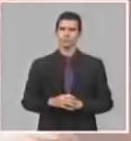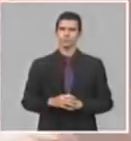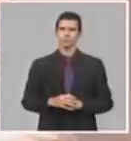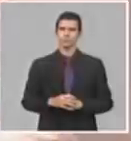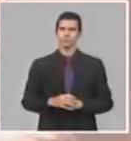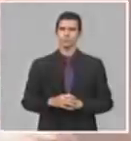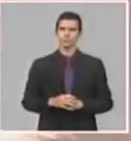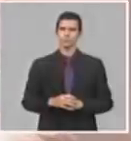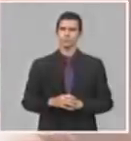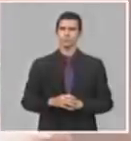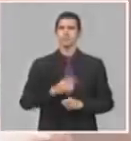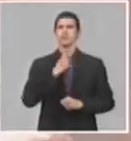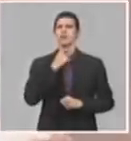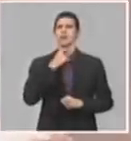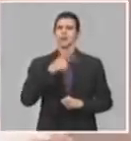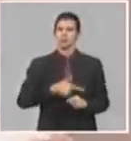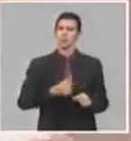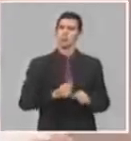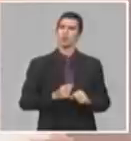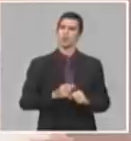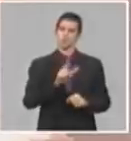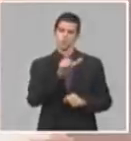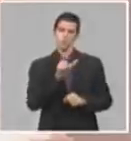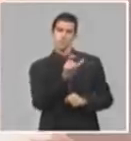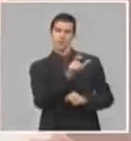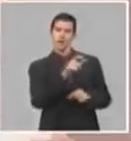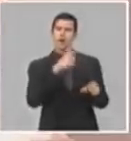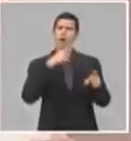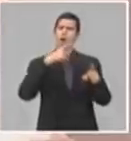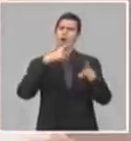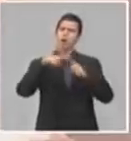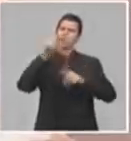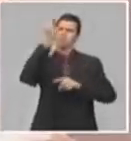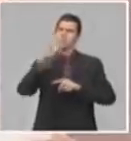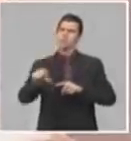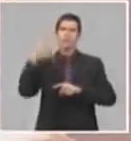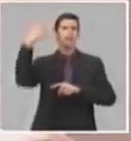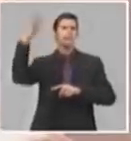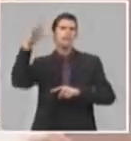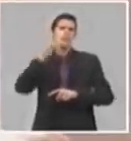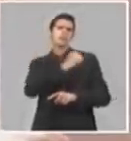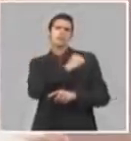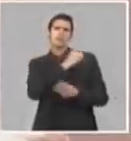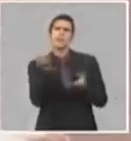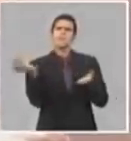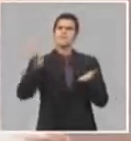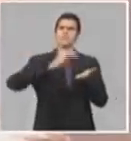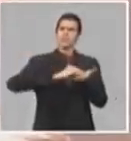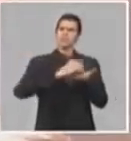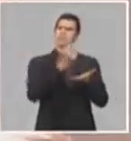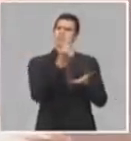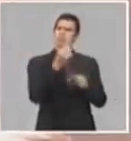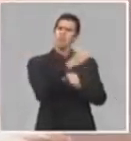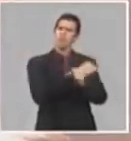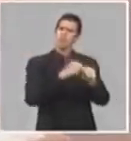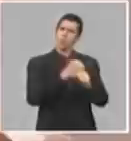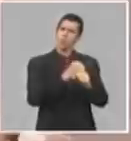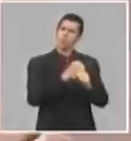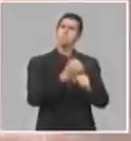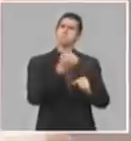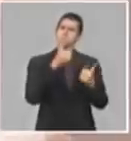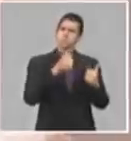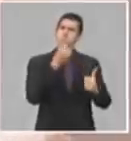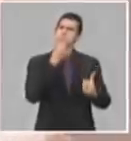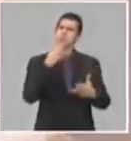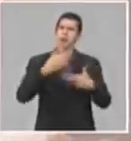bancarias en moneda libremente convertible, que pueden venir desde el exterior o desde bancos cubanos donde haya cuentas con